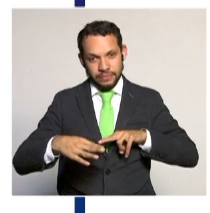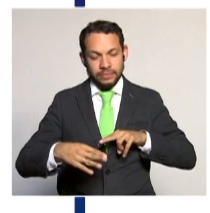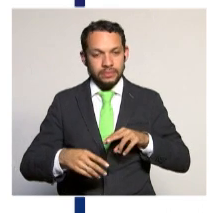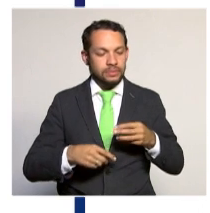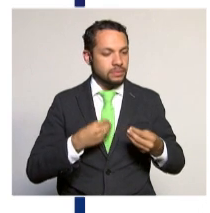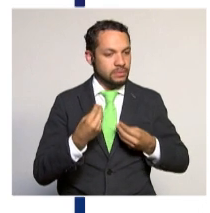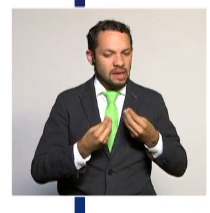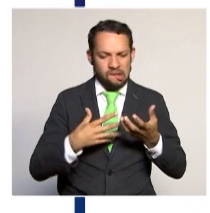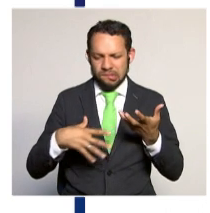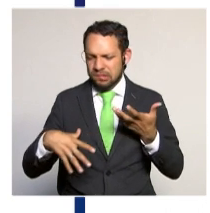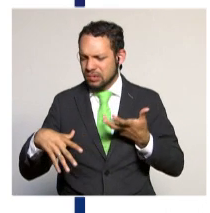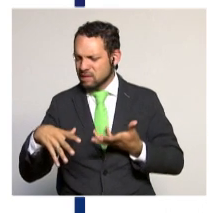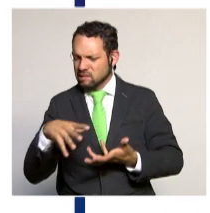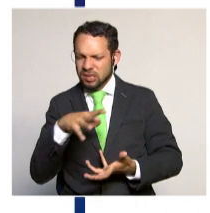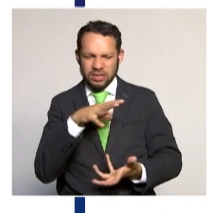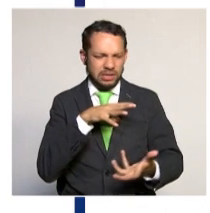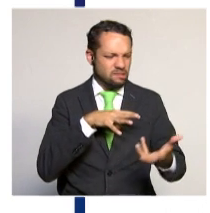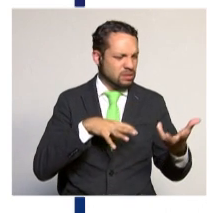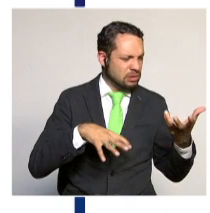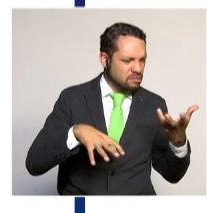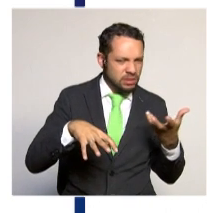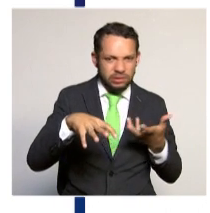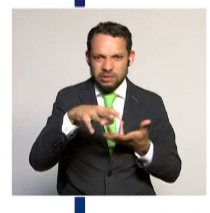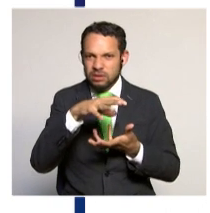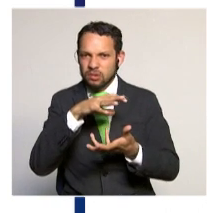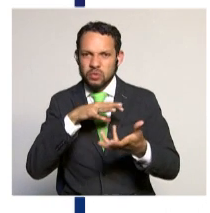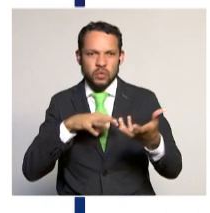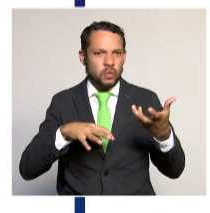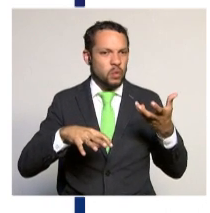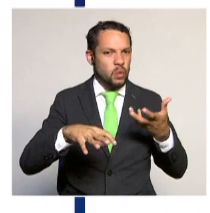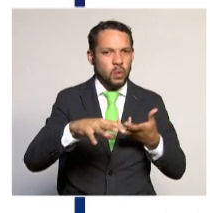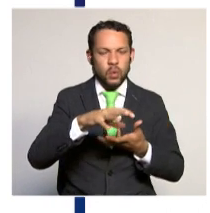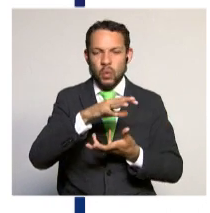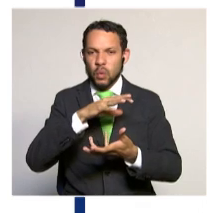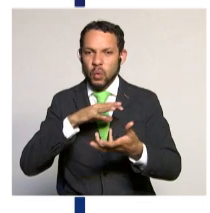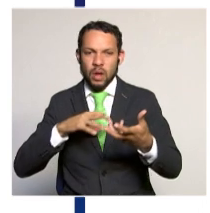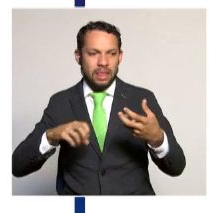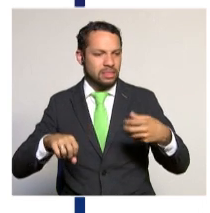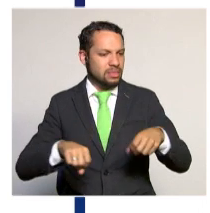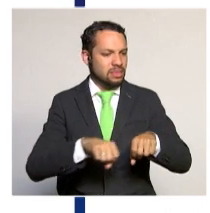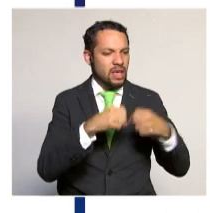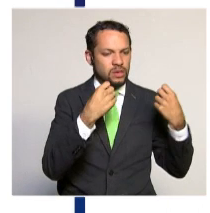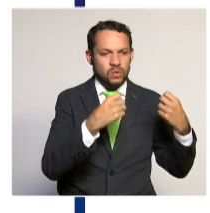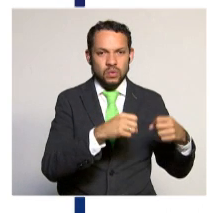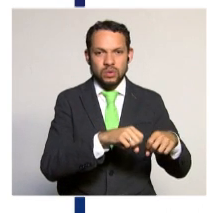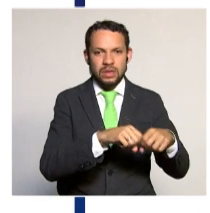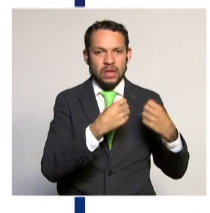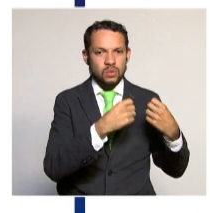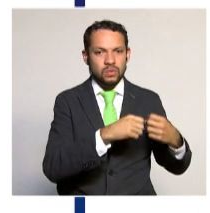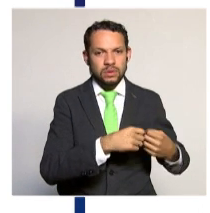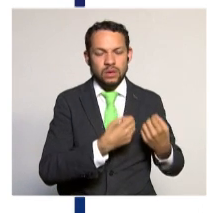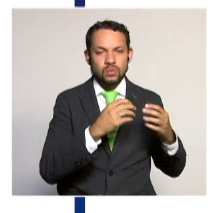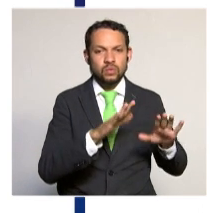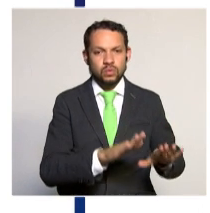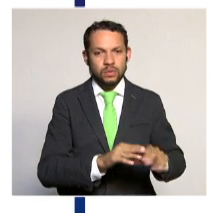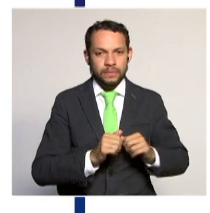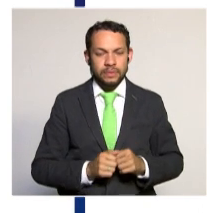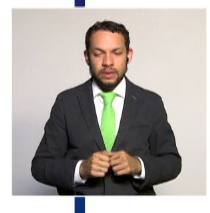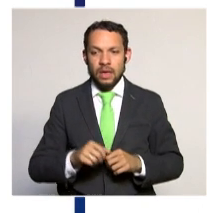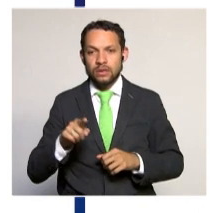un desorden genético que involucra alteración de unas proteínas. Una de ellas, por ejemplo, se llama